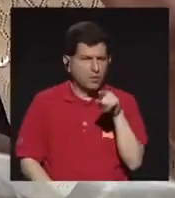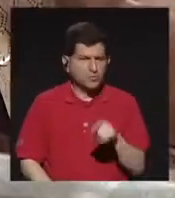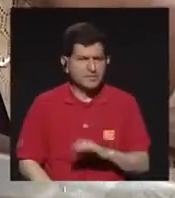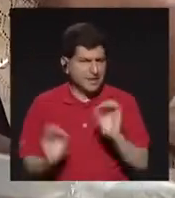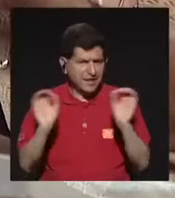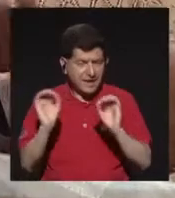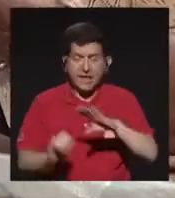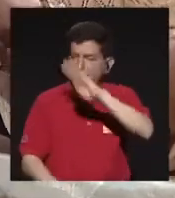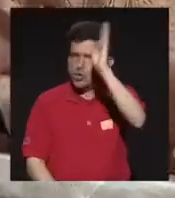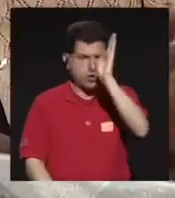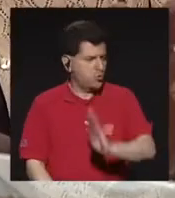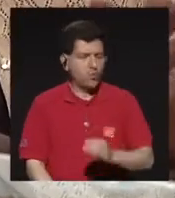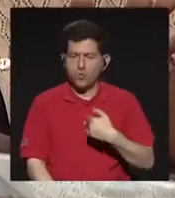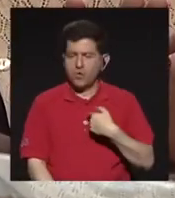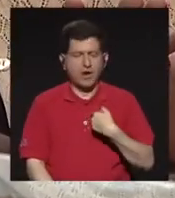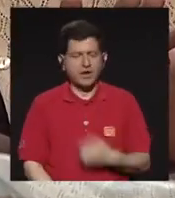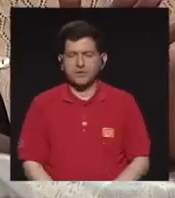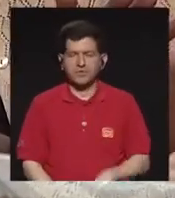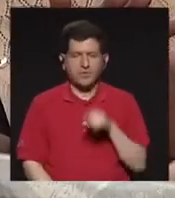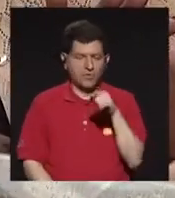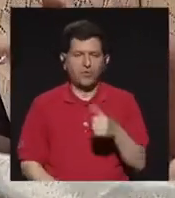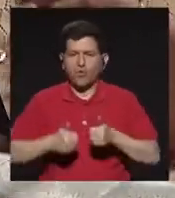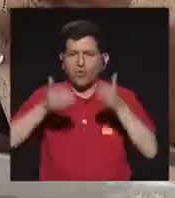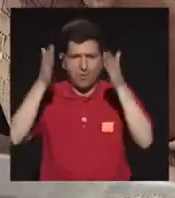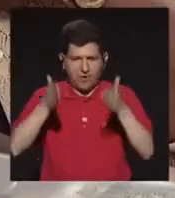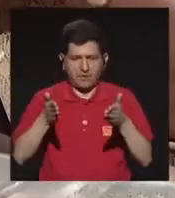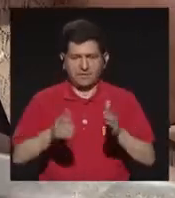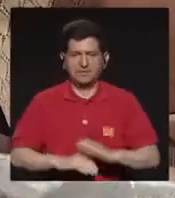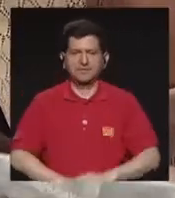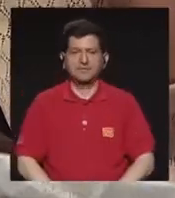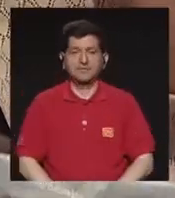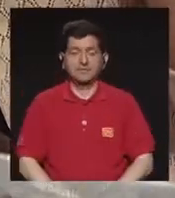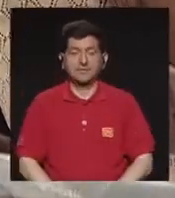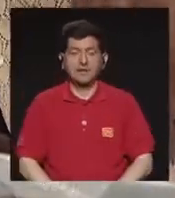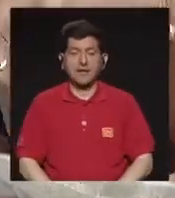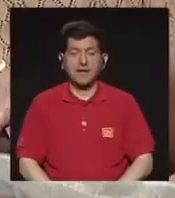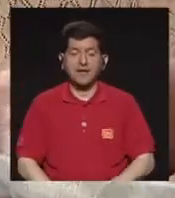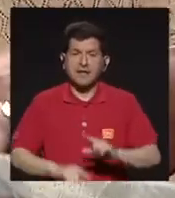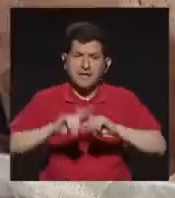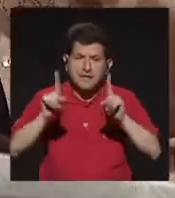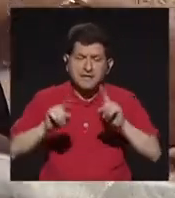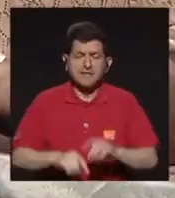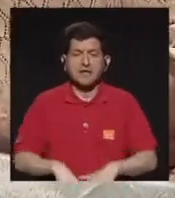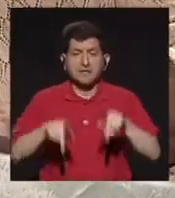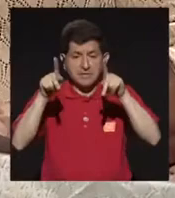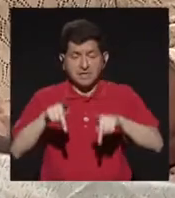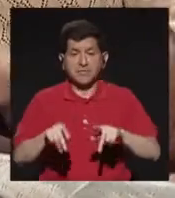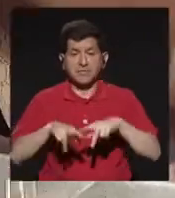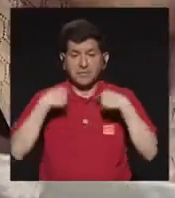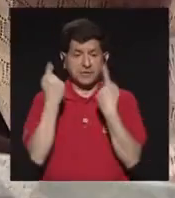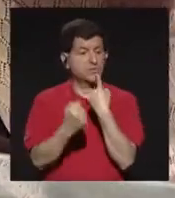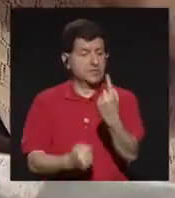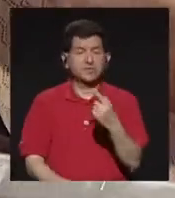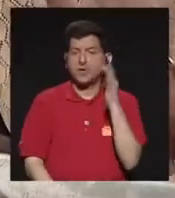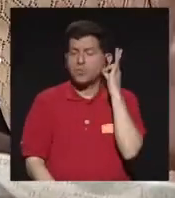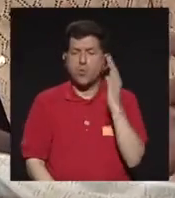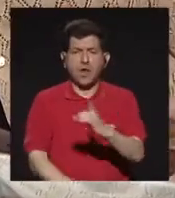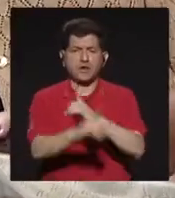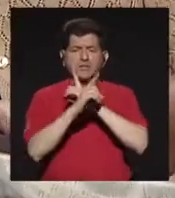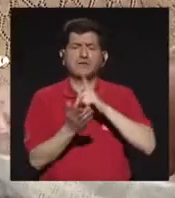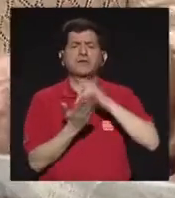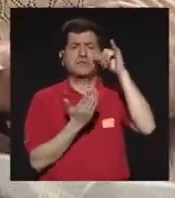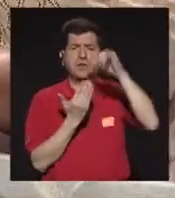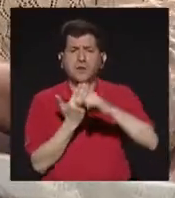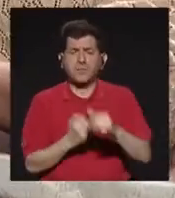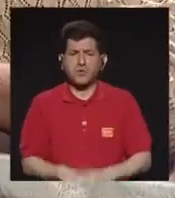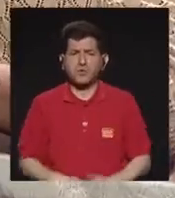nada. Nunca he aspirado a ningún puesto de elección popular. Y difiero de una compañera del partido que anda diciendo que las mujeres estamos defendiendo el proyecto